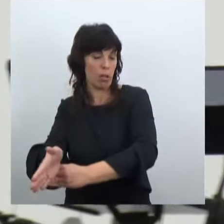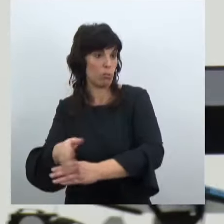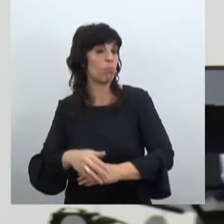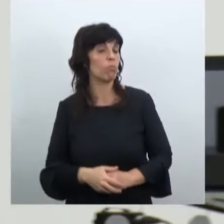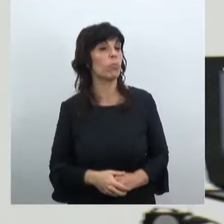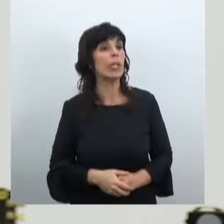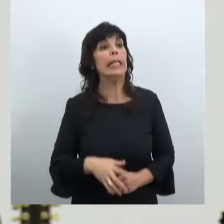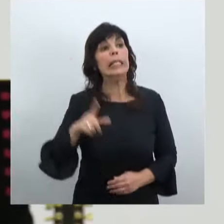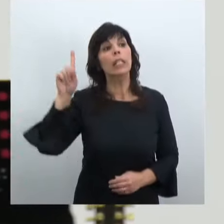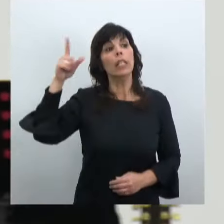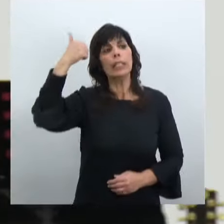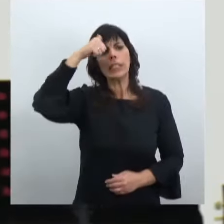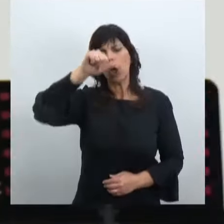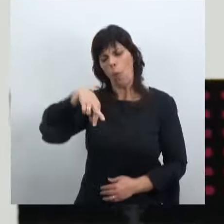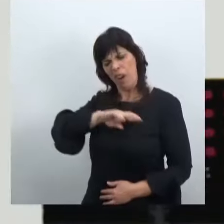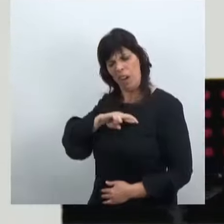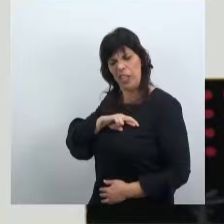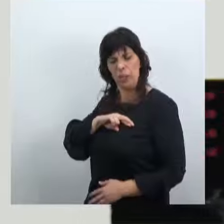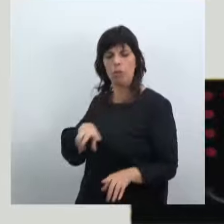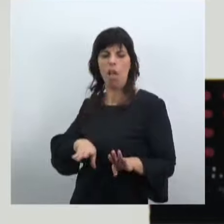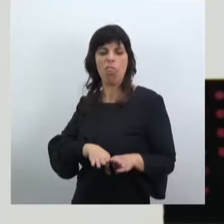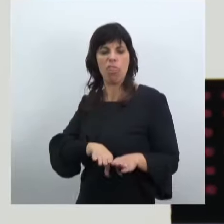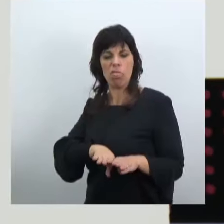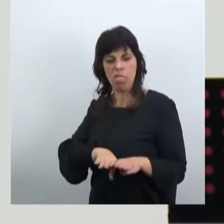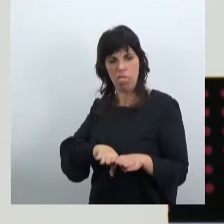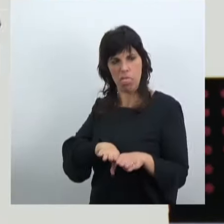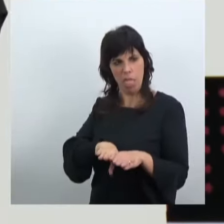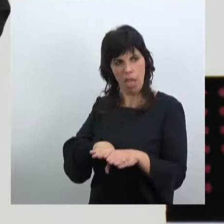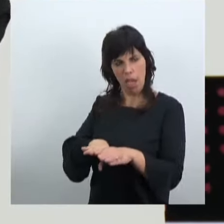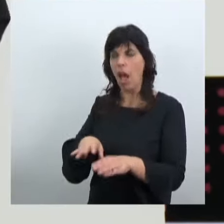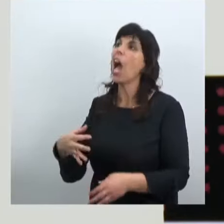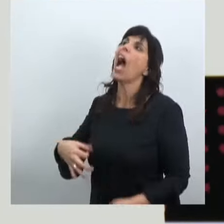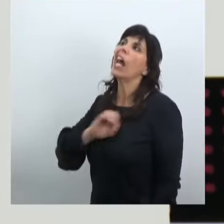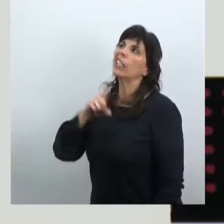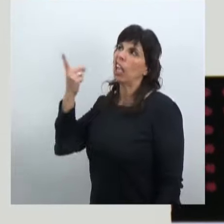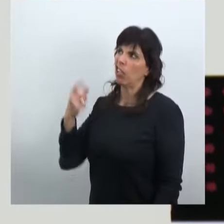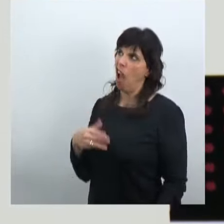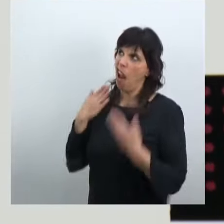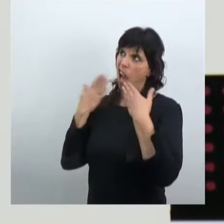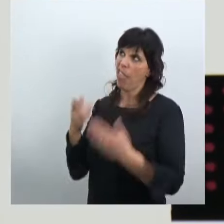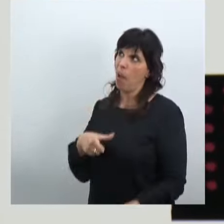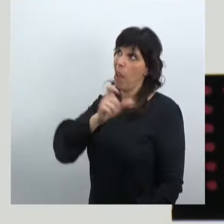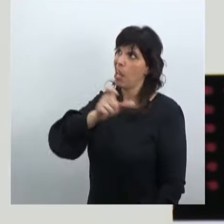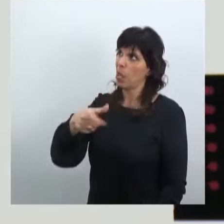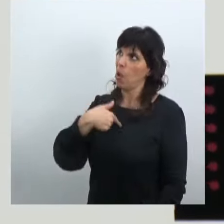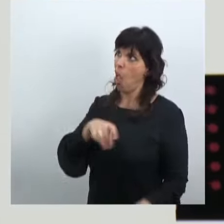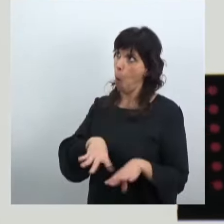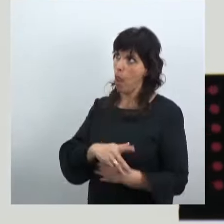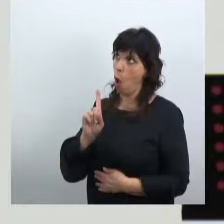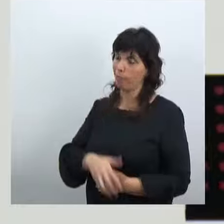Este hombre religioso, juzgando a los otros, Señor, te doy la gracia que no soy como este, y como este, y como este, y como este.